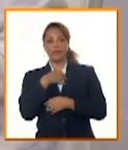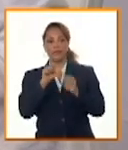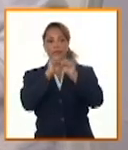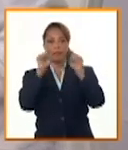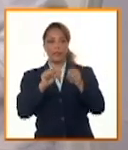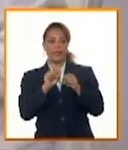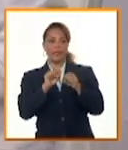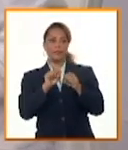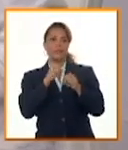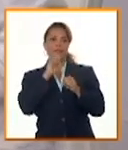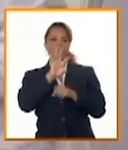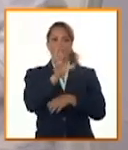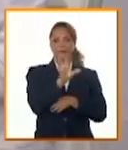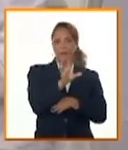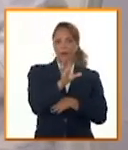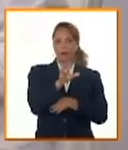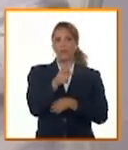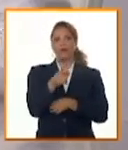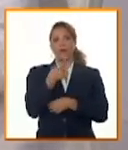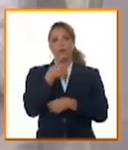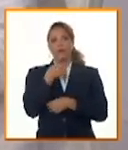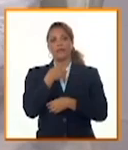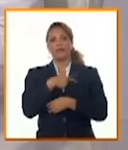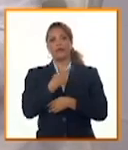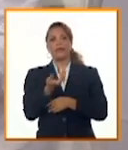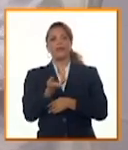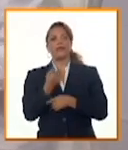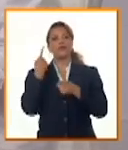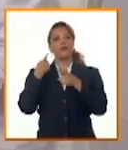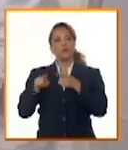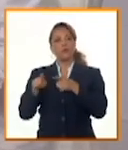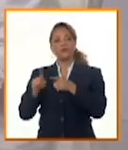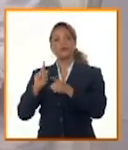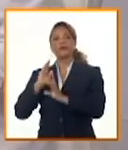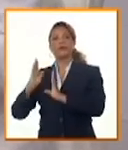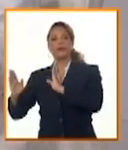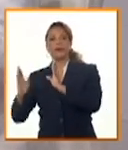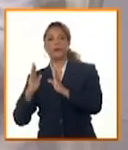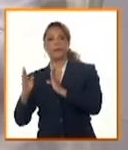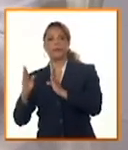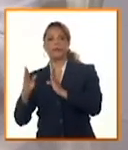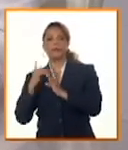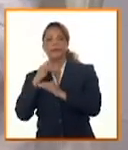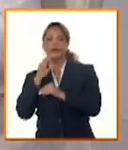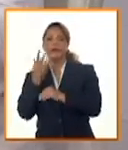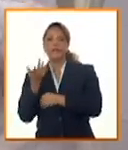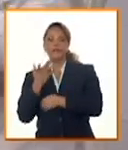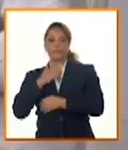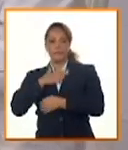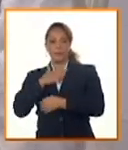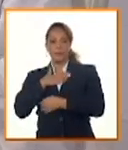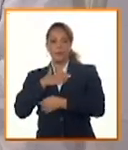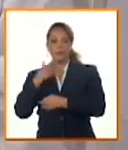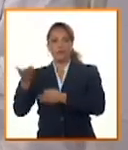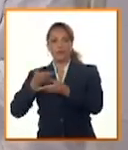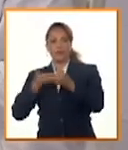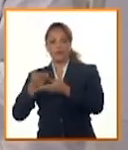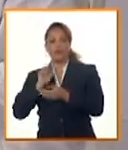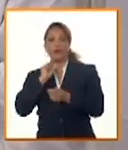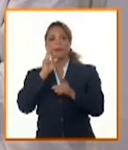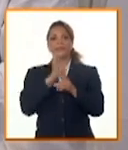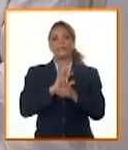bancario compartiendo sus utilidades y otra parte de los incentivos están diseñados que son los propios comercios a partir de los ahorros